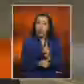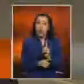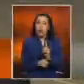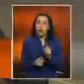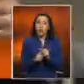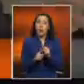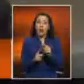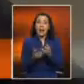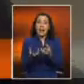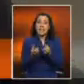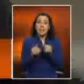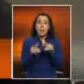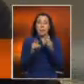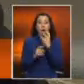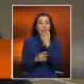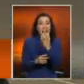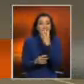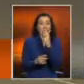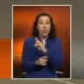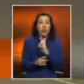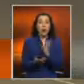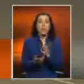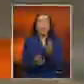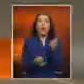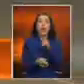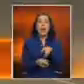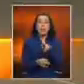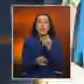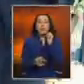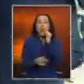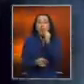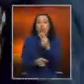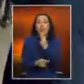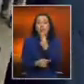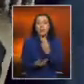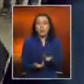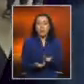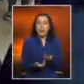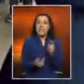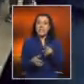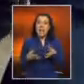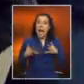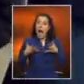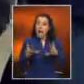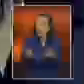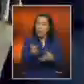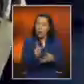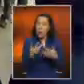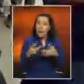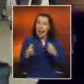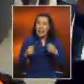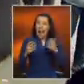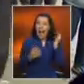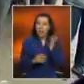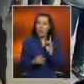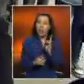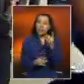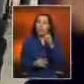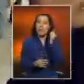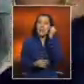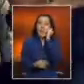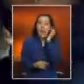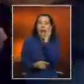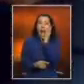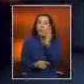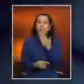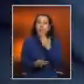recaer ni tampoco recibir el mismo grito que es parte de toda la cotidianidad que ellos tienen. Sin agredirlo, sin maltratarlo, solamente afectivo,